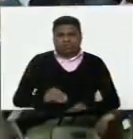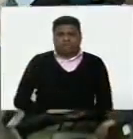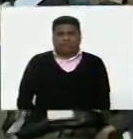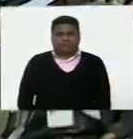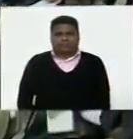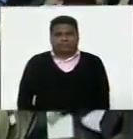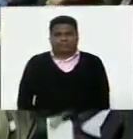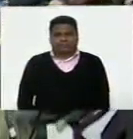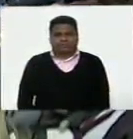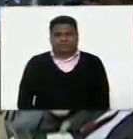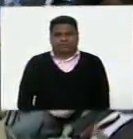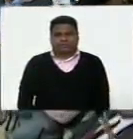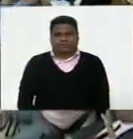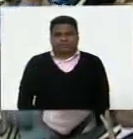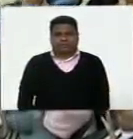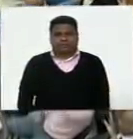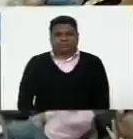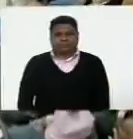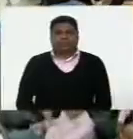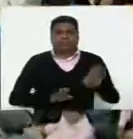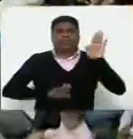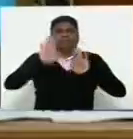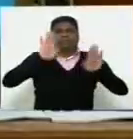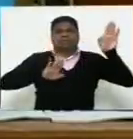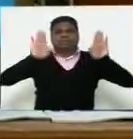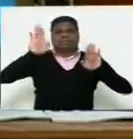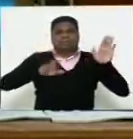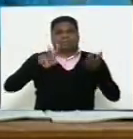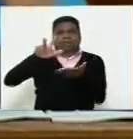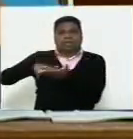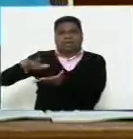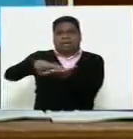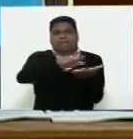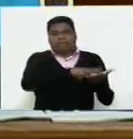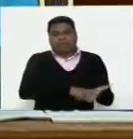En consideración, aprobado. Siguiente artículo.